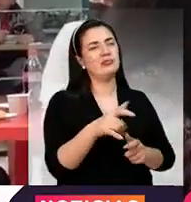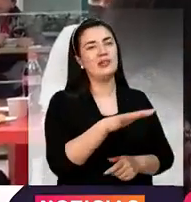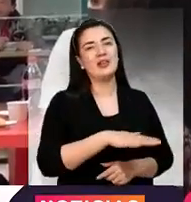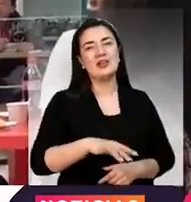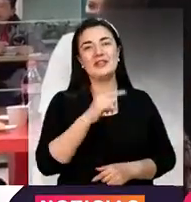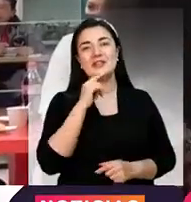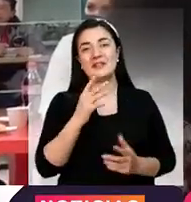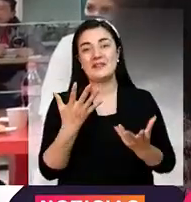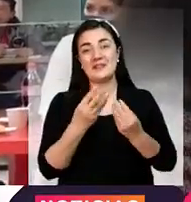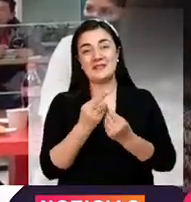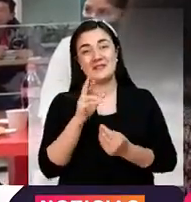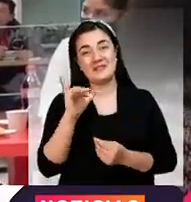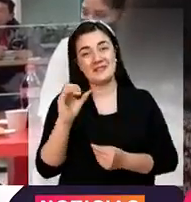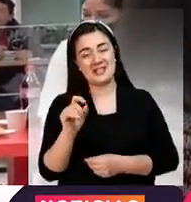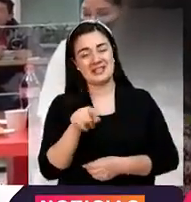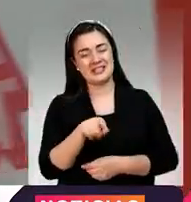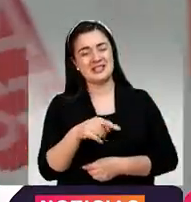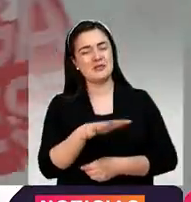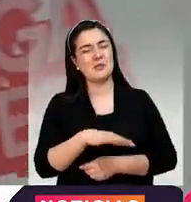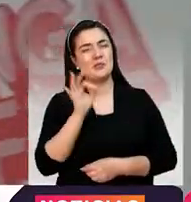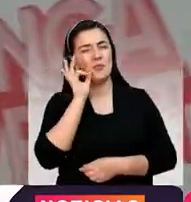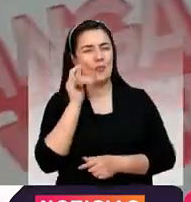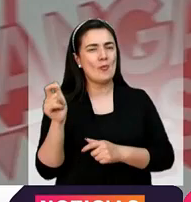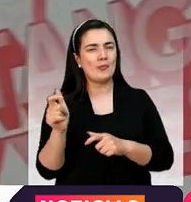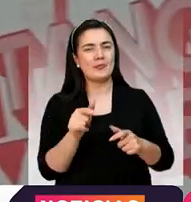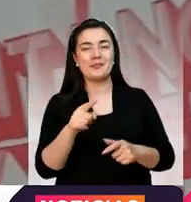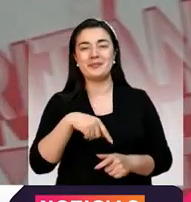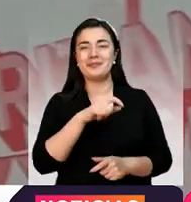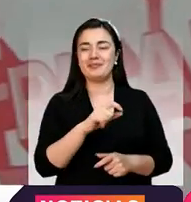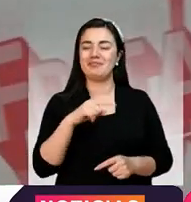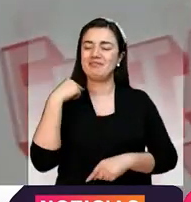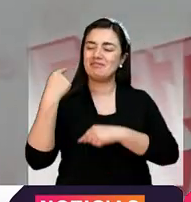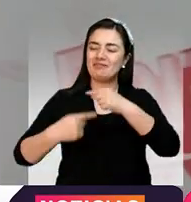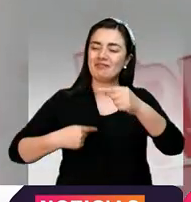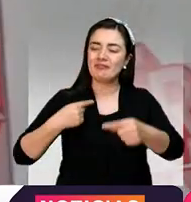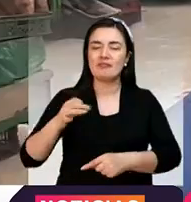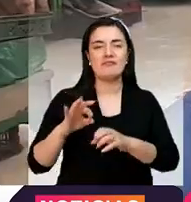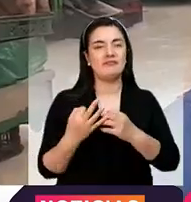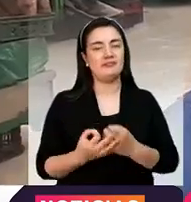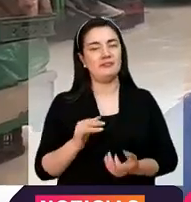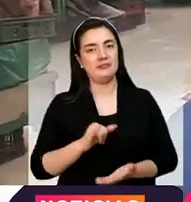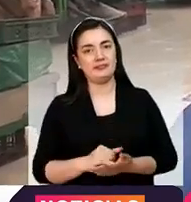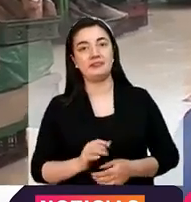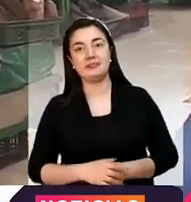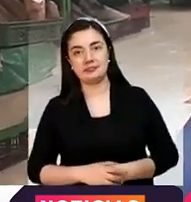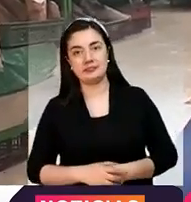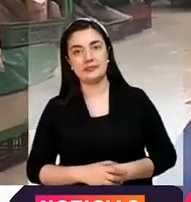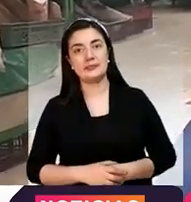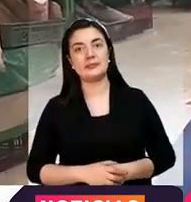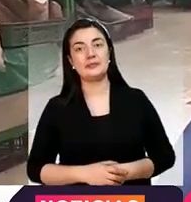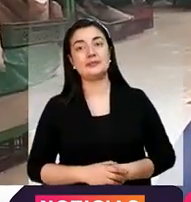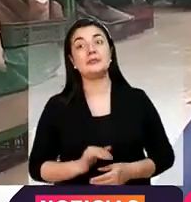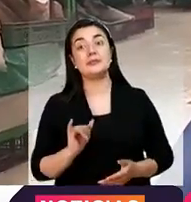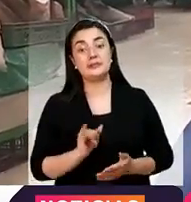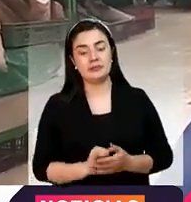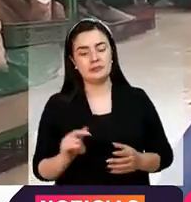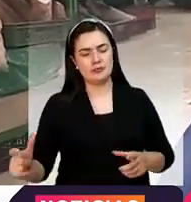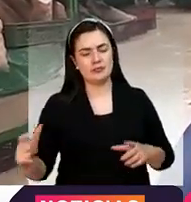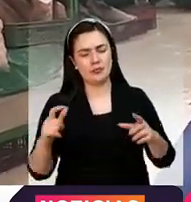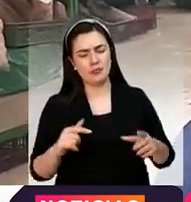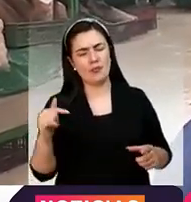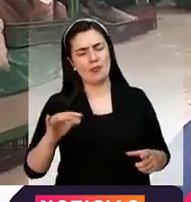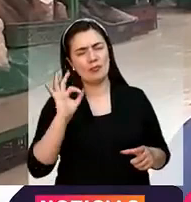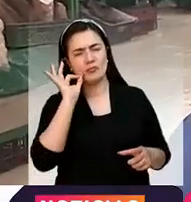un alimento de exquisito sabor y así ella mantiene una tradición familiar. Es una fritanga muy rica,